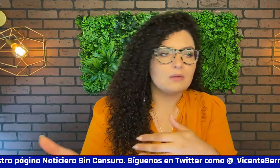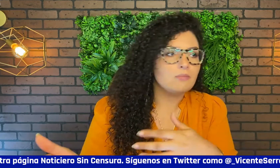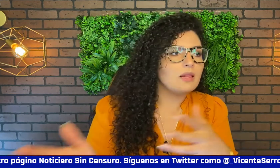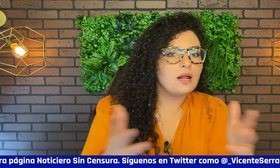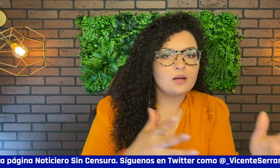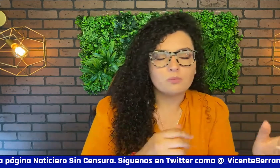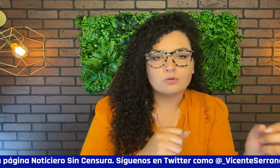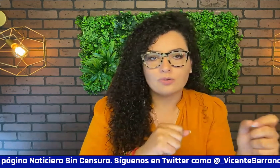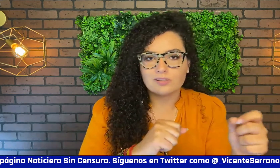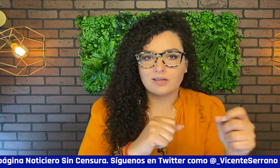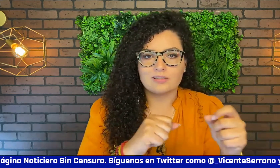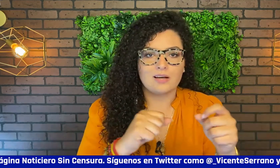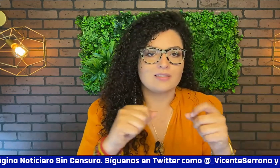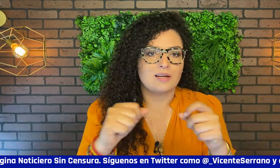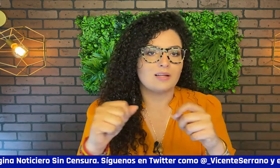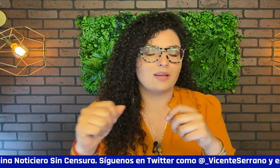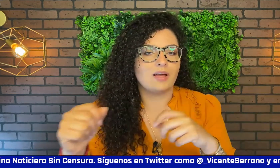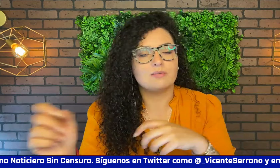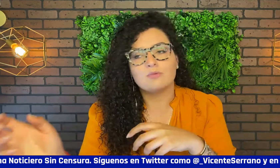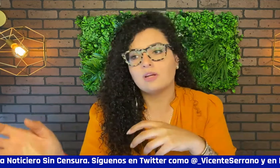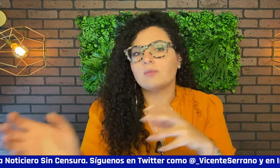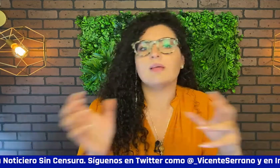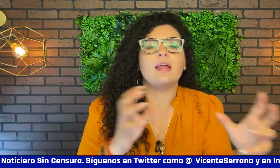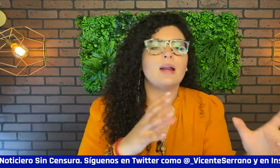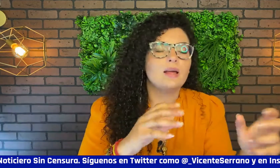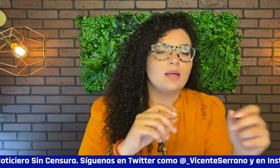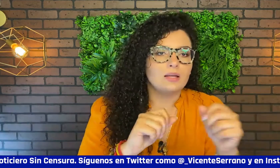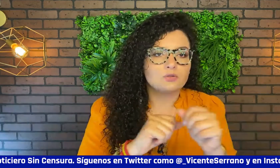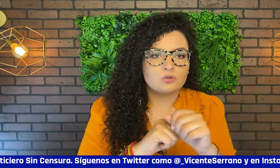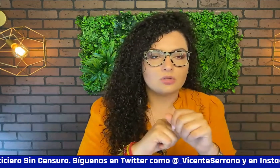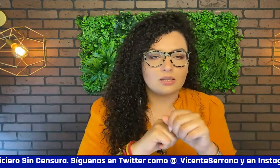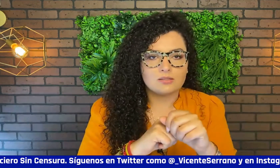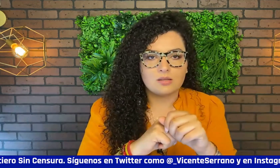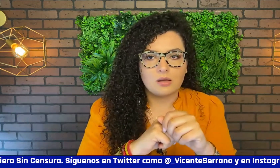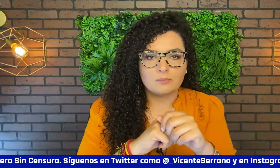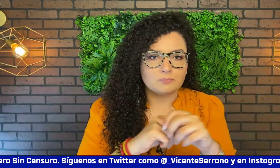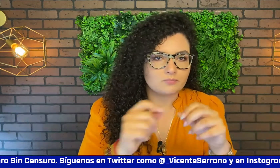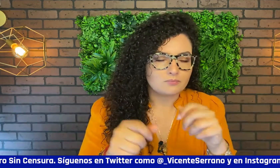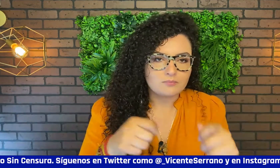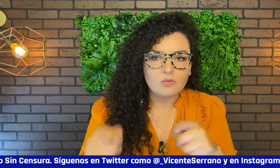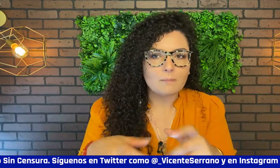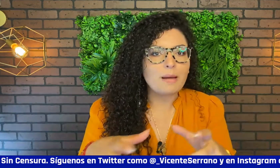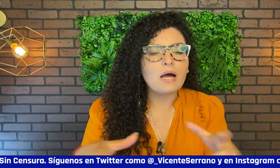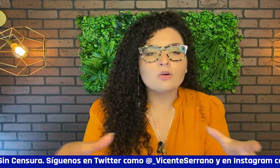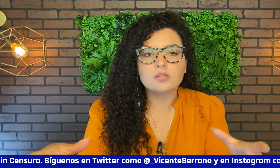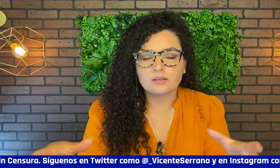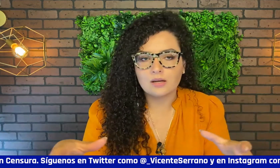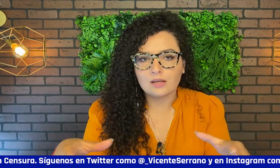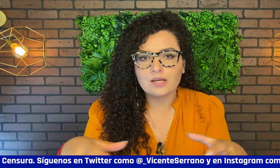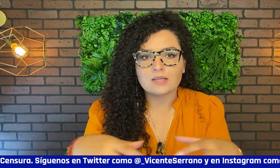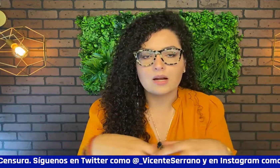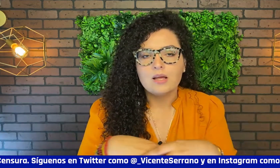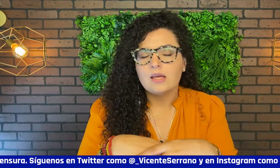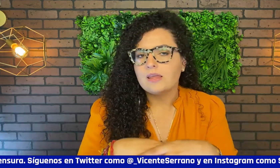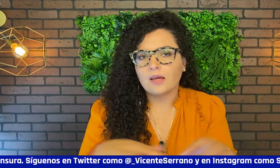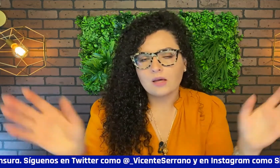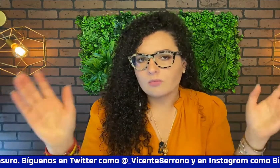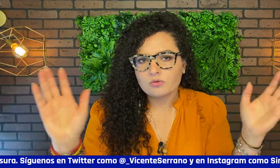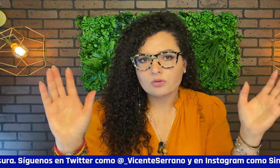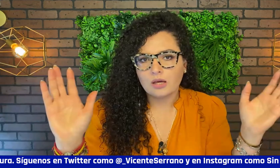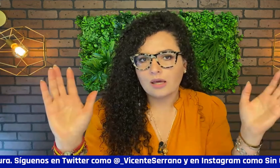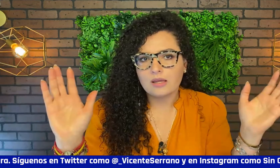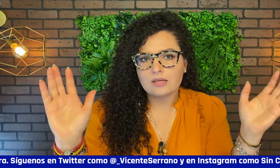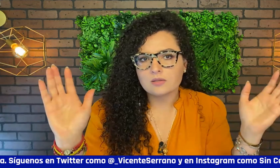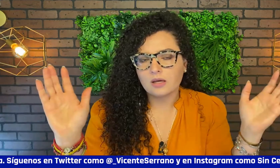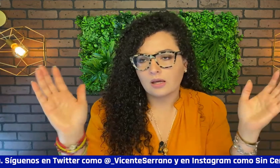a eliminar el impuesto que se les da a las eléctricas, vamos a eliminar estos pagos que tienen que hacer y